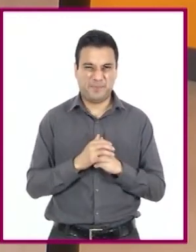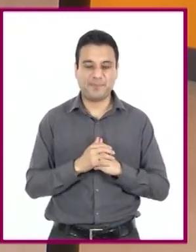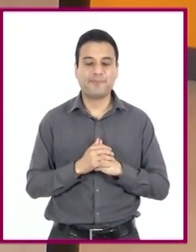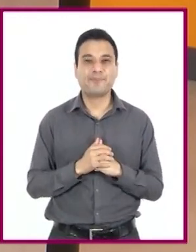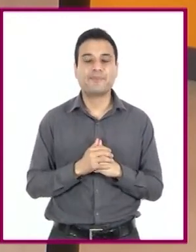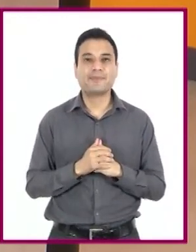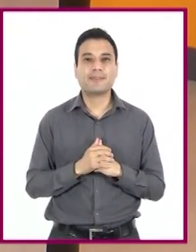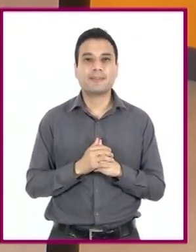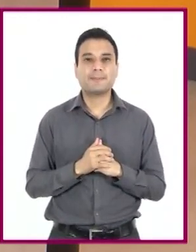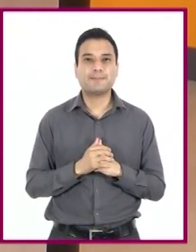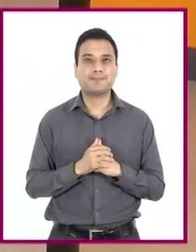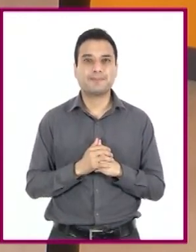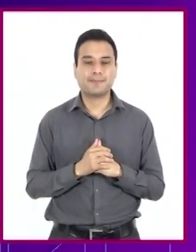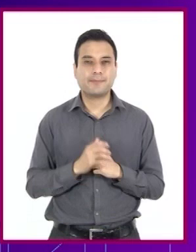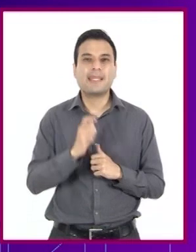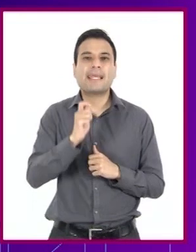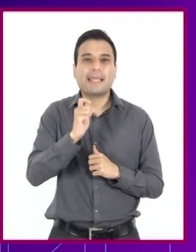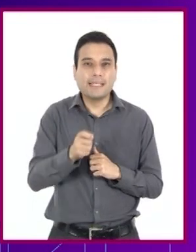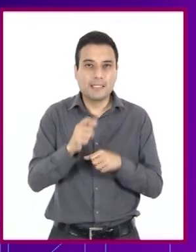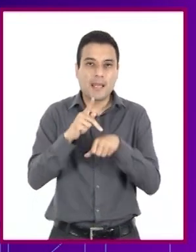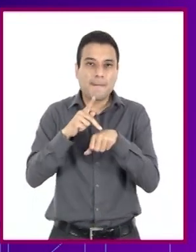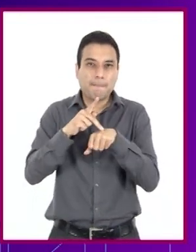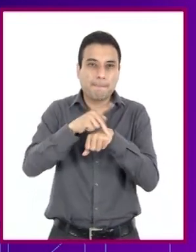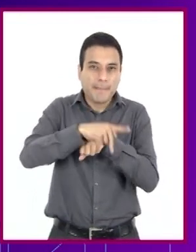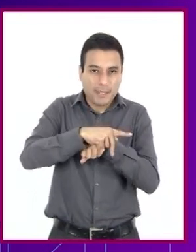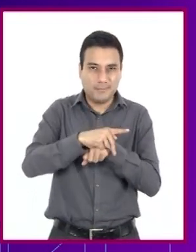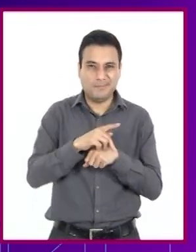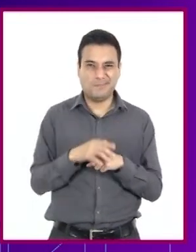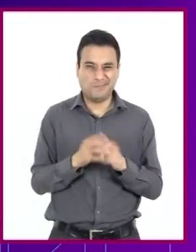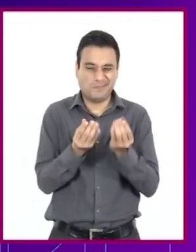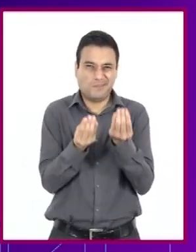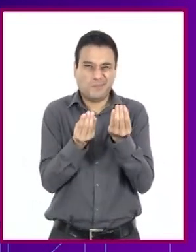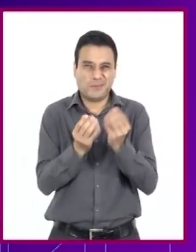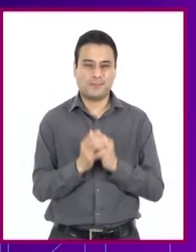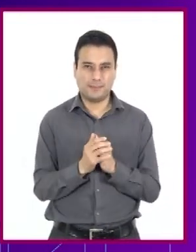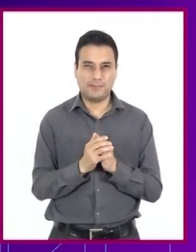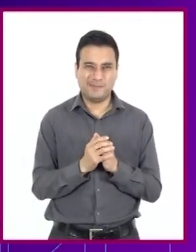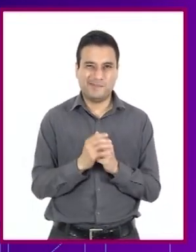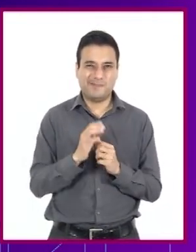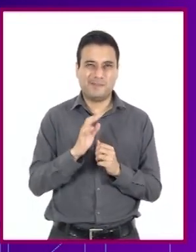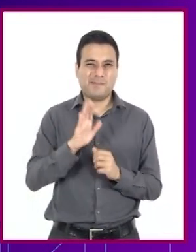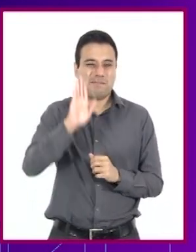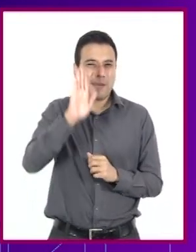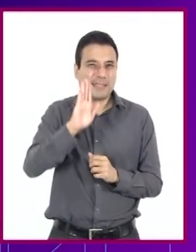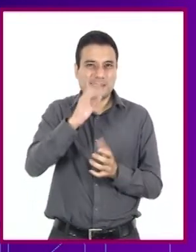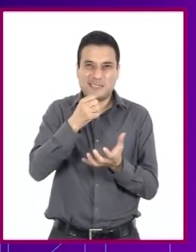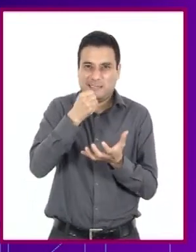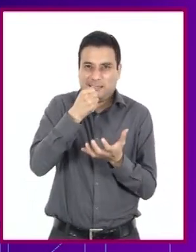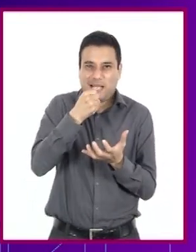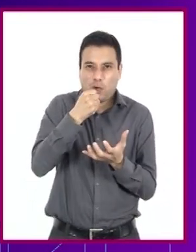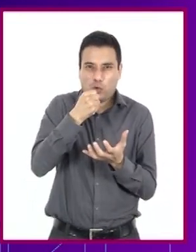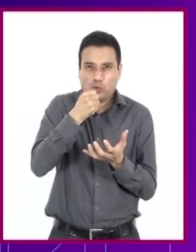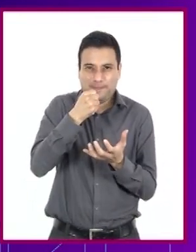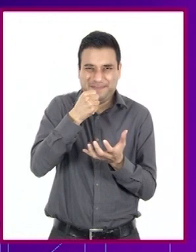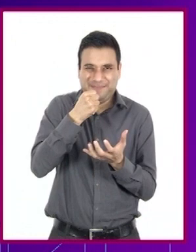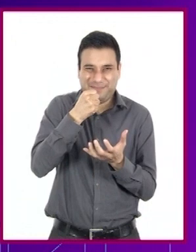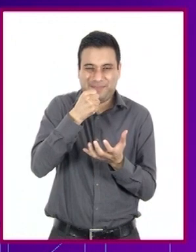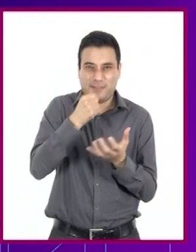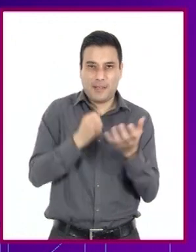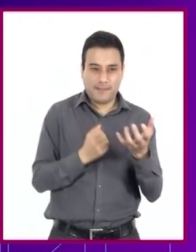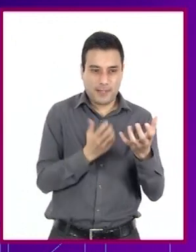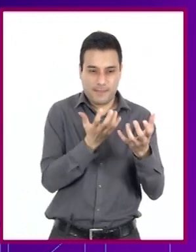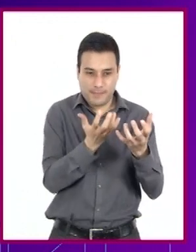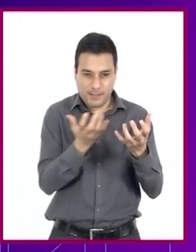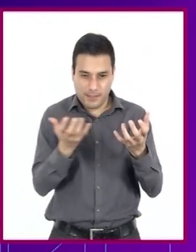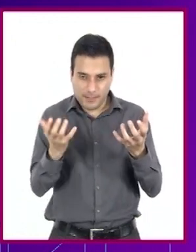es una extensa red de membranas en forma de tubos y sacos aplanados interconectados que producen materiales